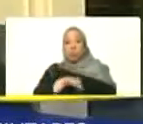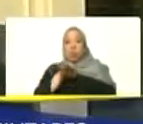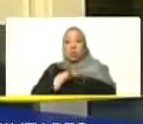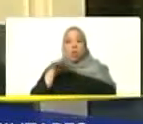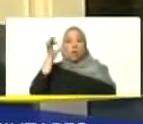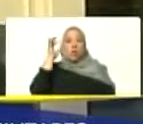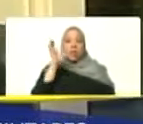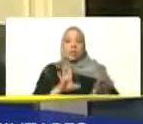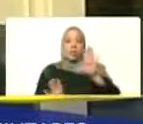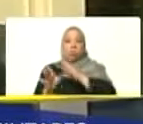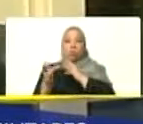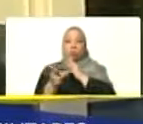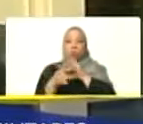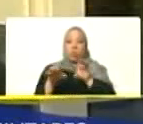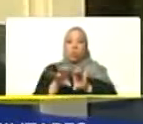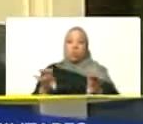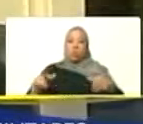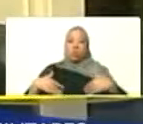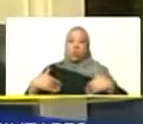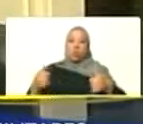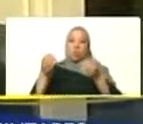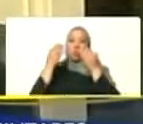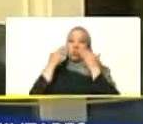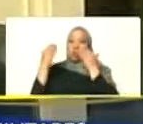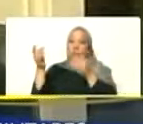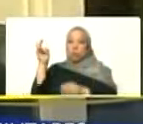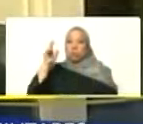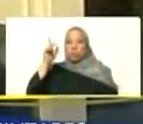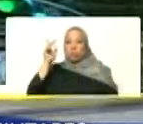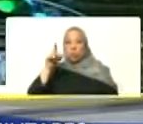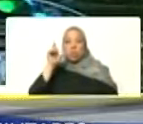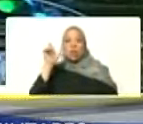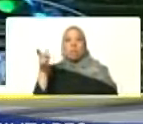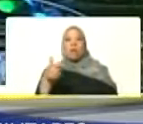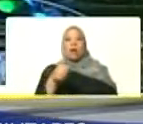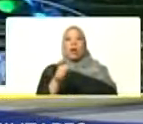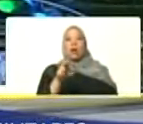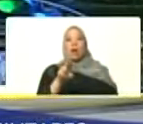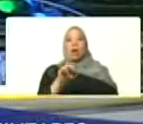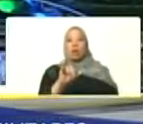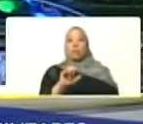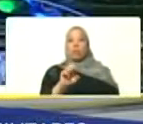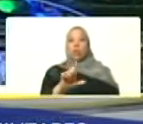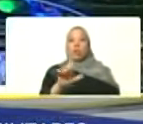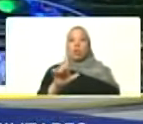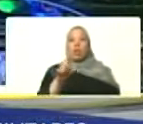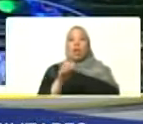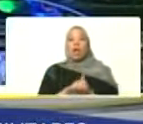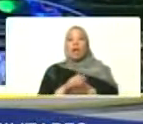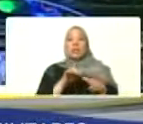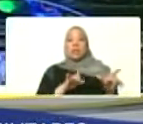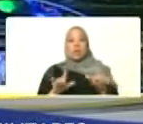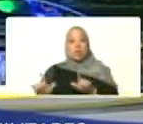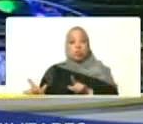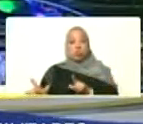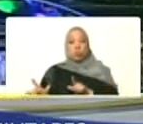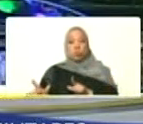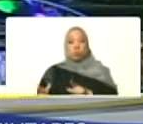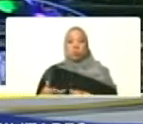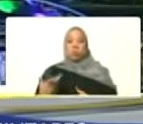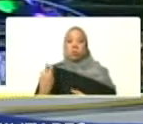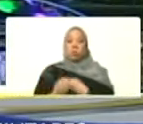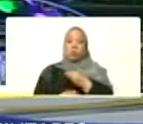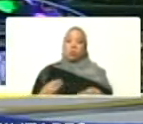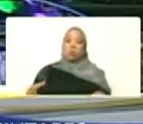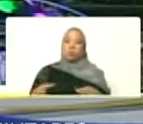Ciencia, Tecnología, Educación y Salud, profesora Gabriela Jiménez, tome las riendas del